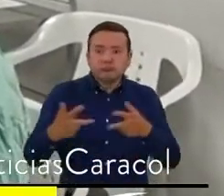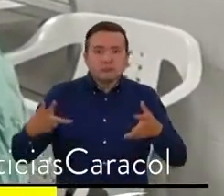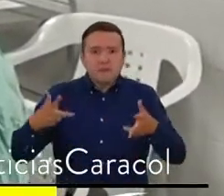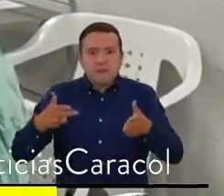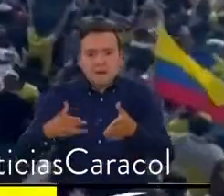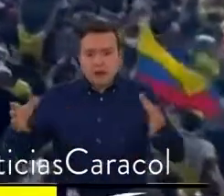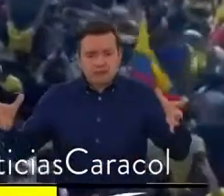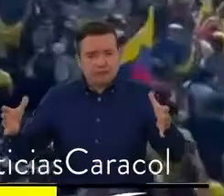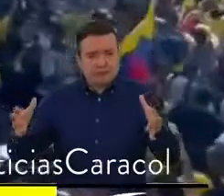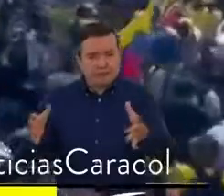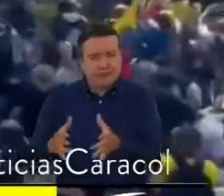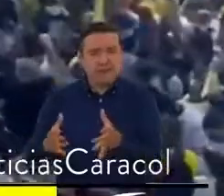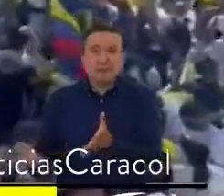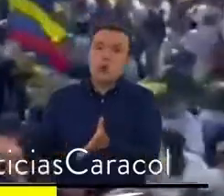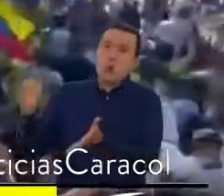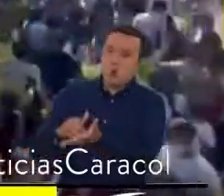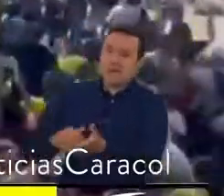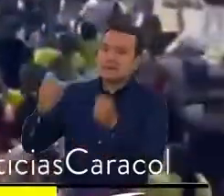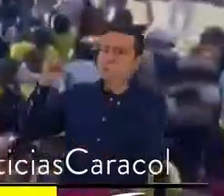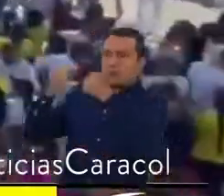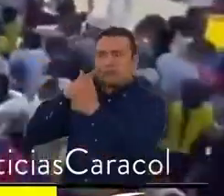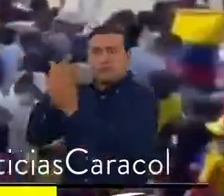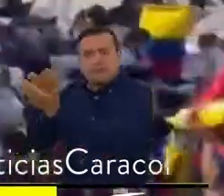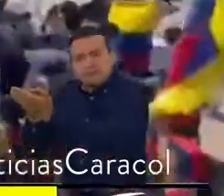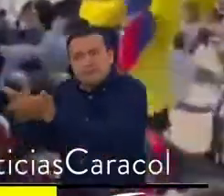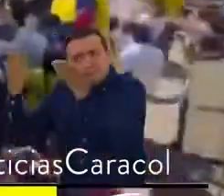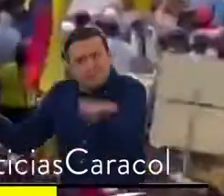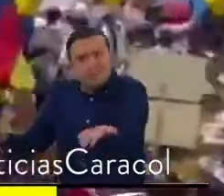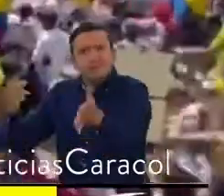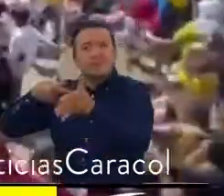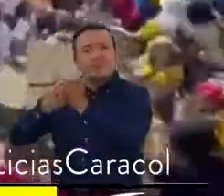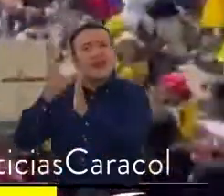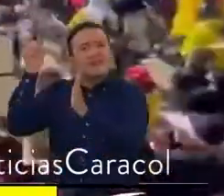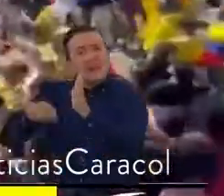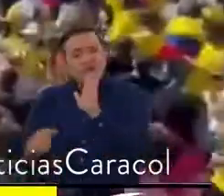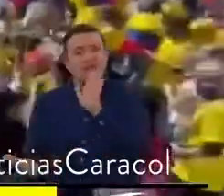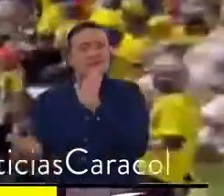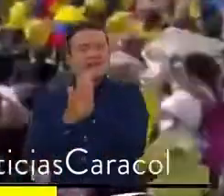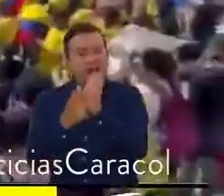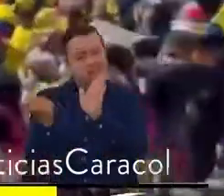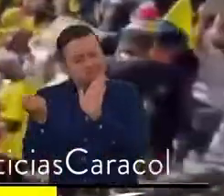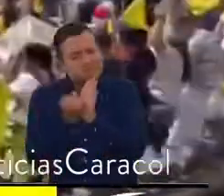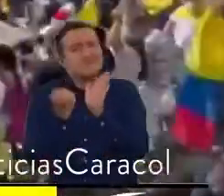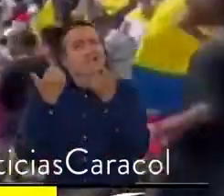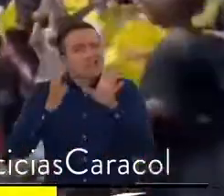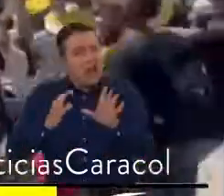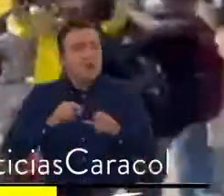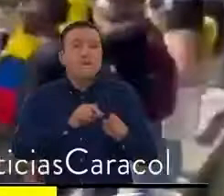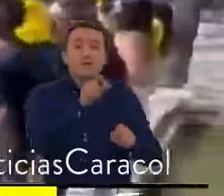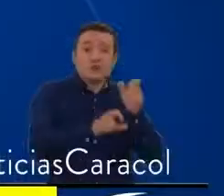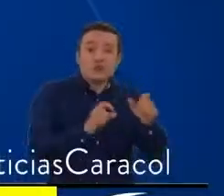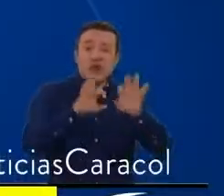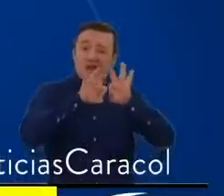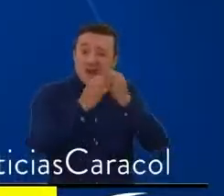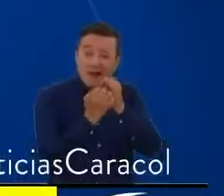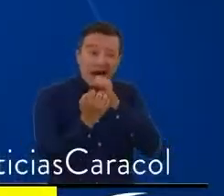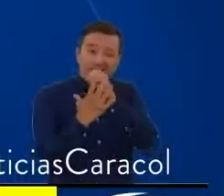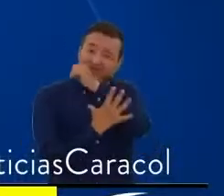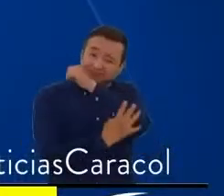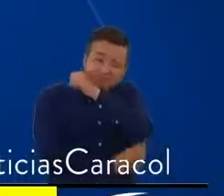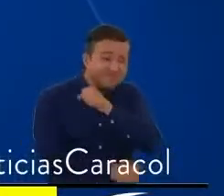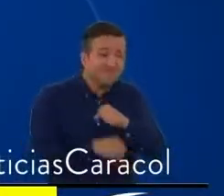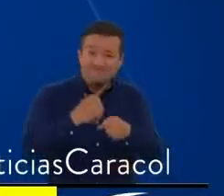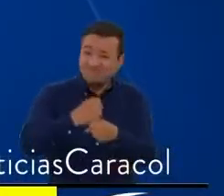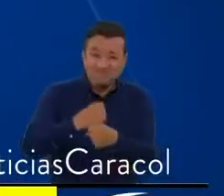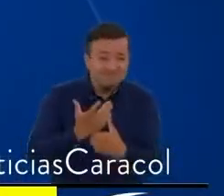paro nacional la necesidad de implementar como política pública una renta básica. En la composición, que muchos